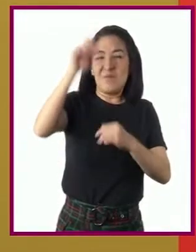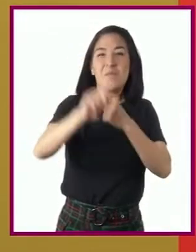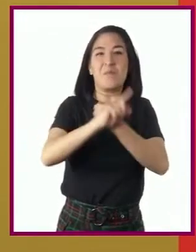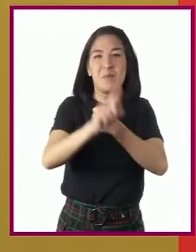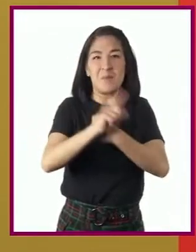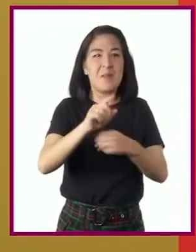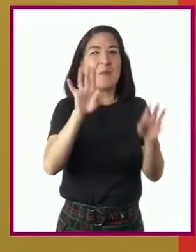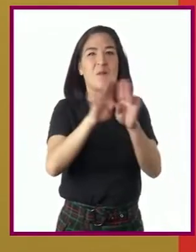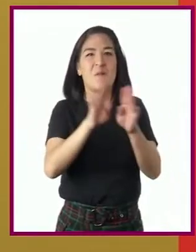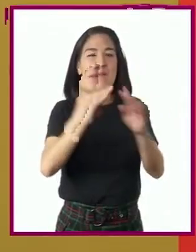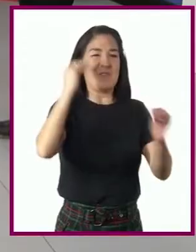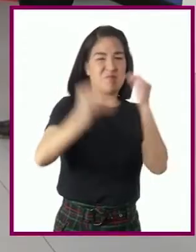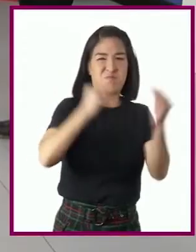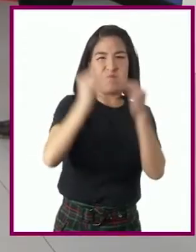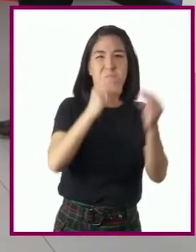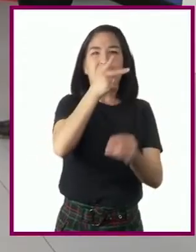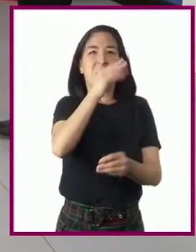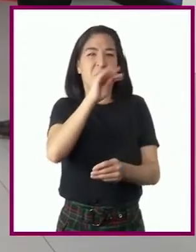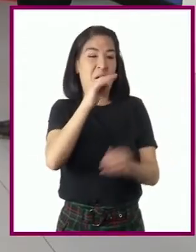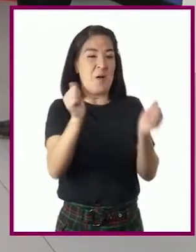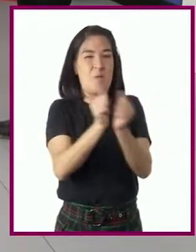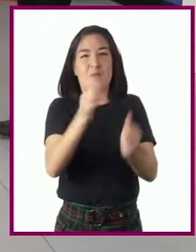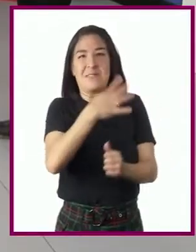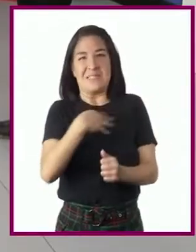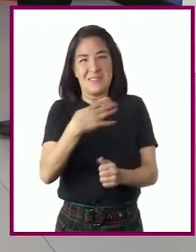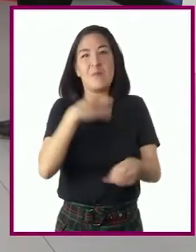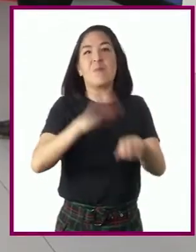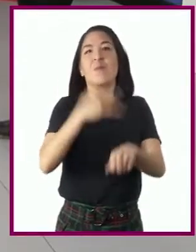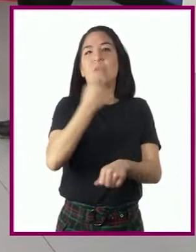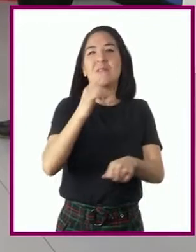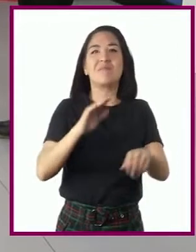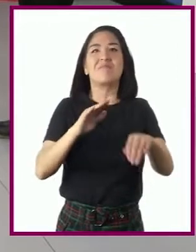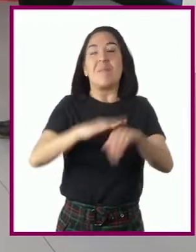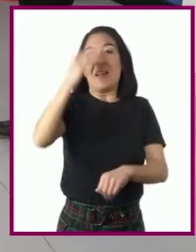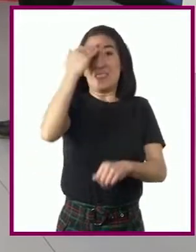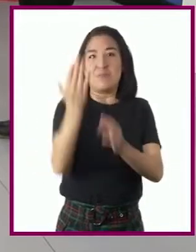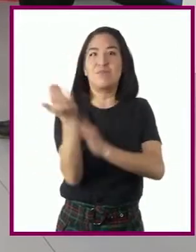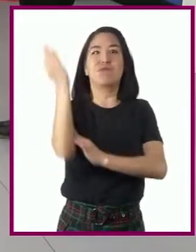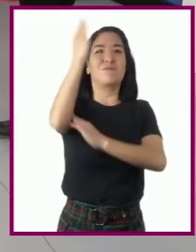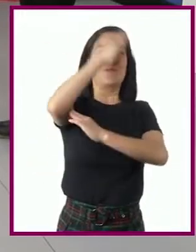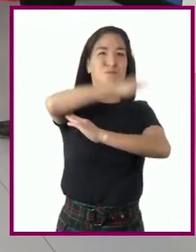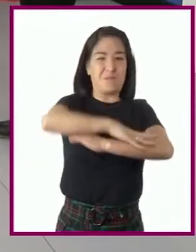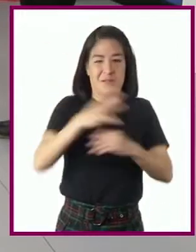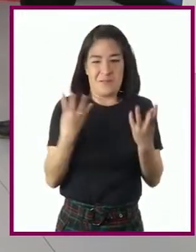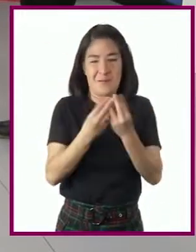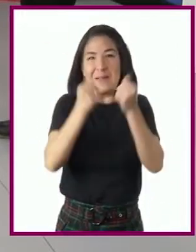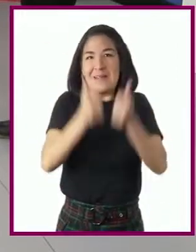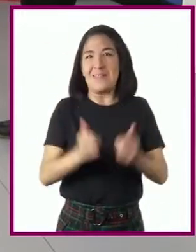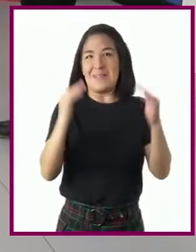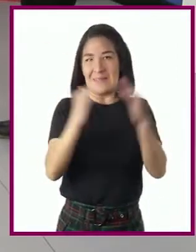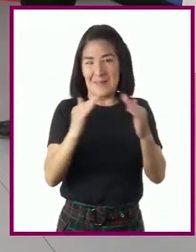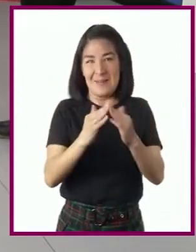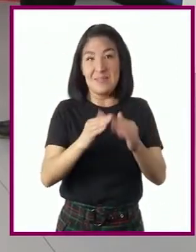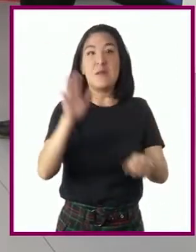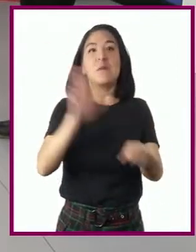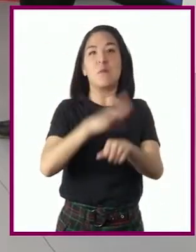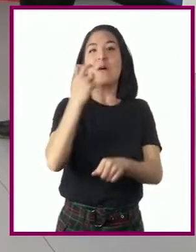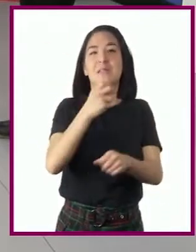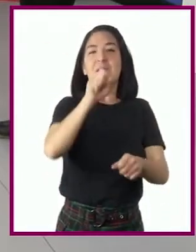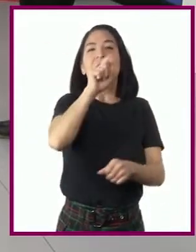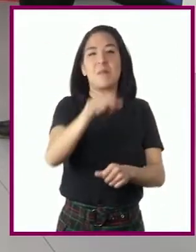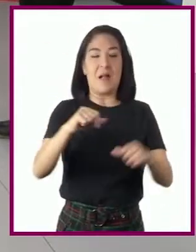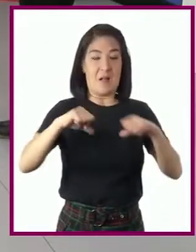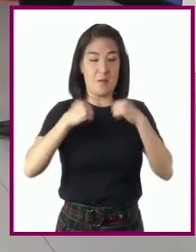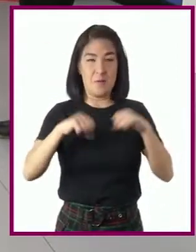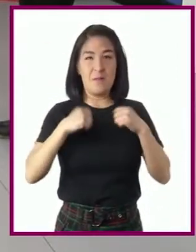pasamos mucho tiempo juntos. También puede pasar que muchos de las y los adolescentes ahora pasan más